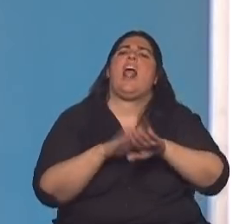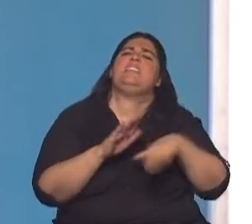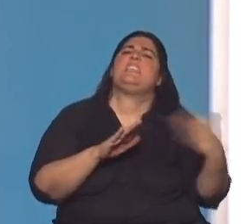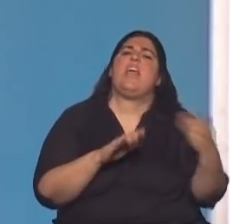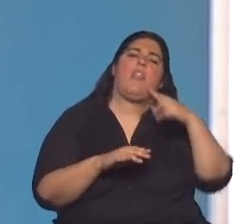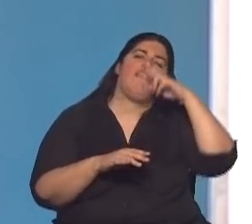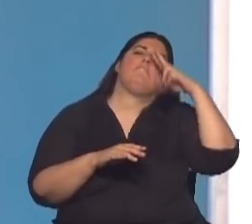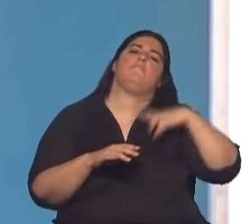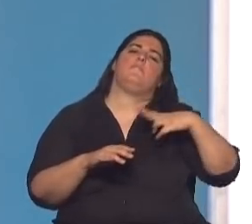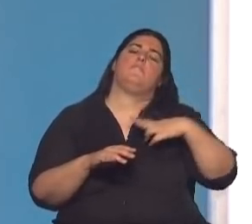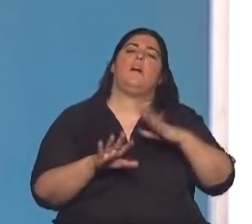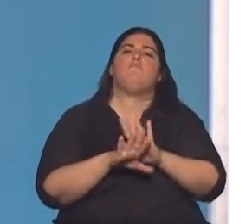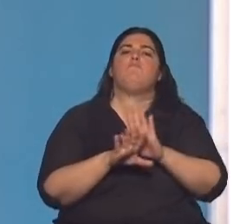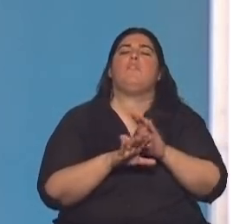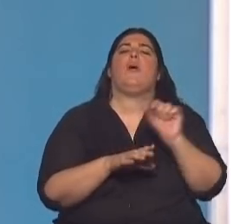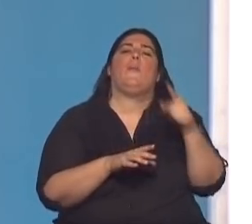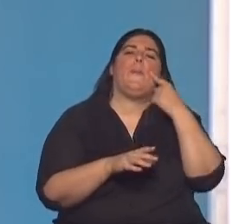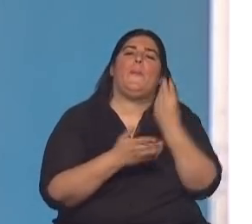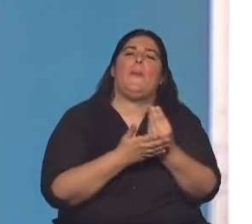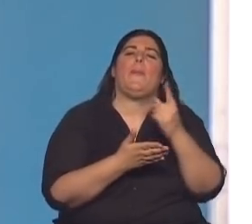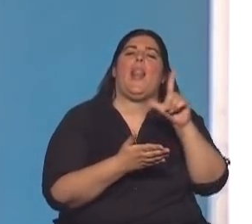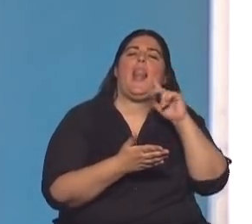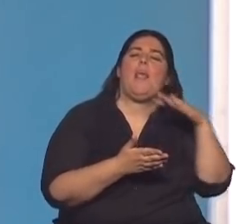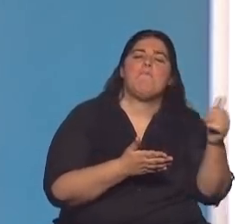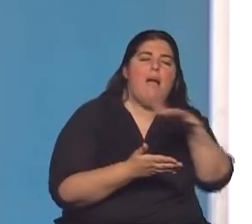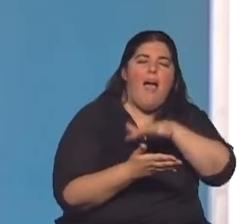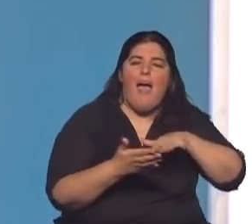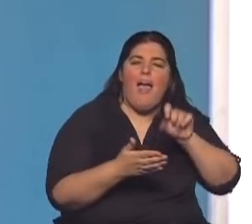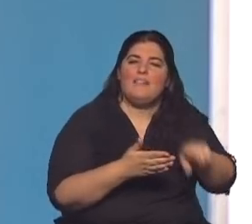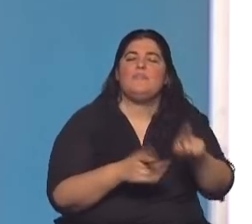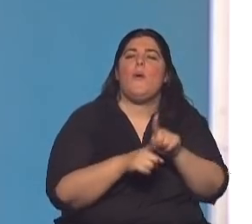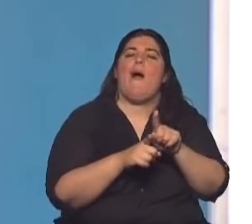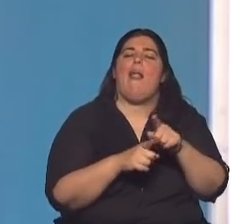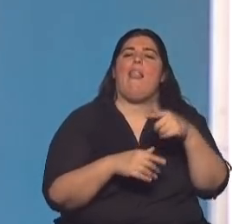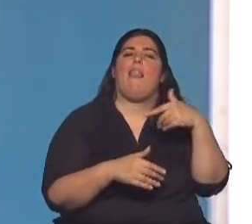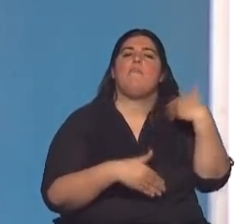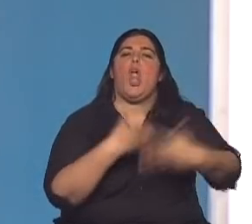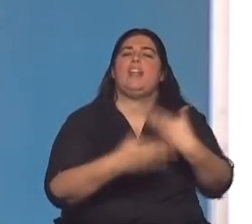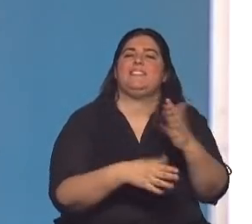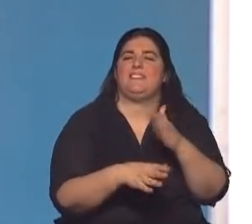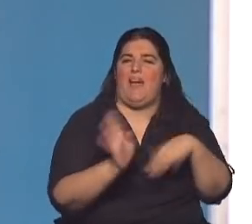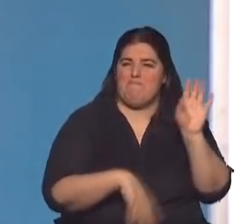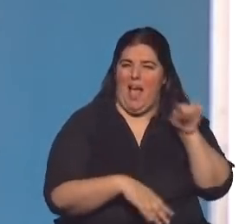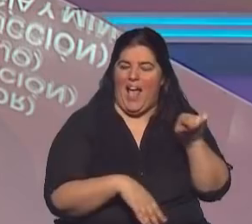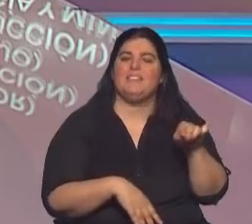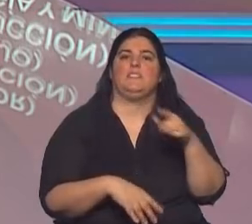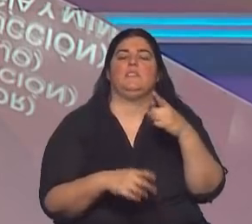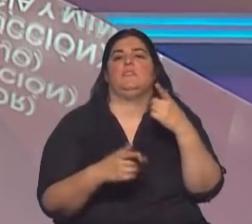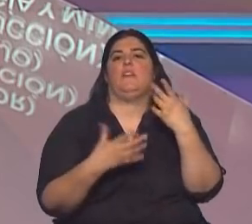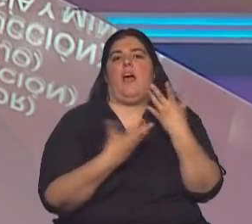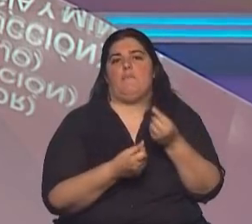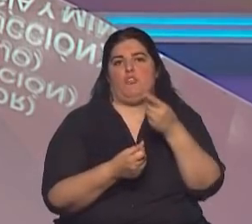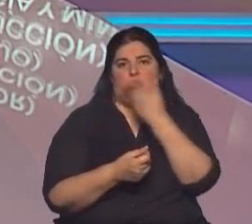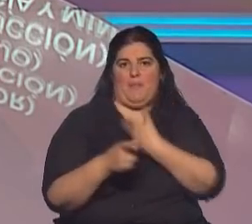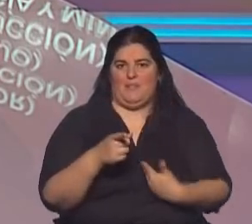esa izquierda limeña, esa izquierda más de corte progresista, que está presionando al presidente. Y ahí vemos en pantalla cuáles son